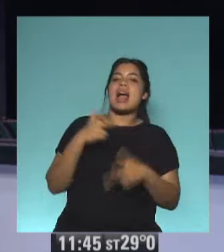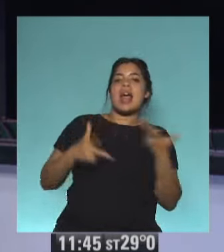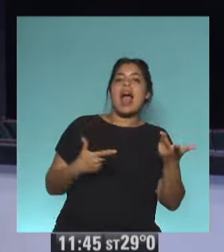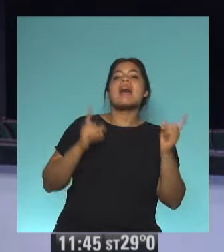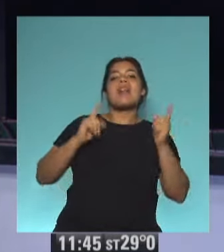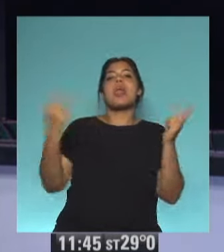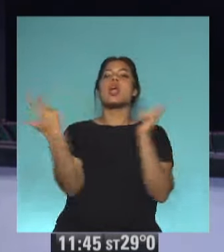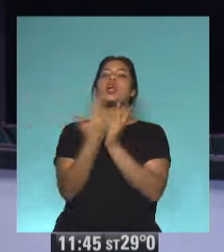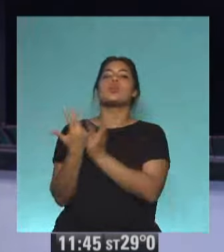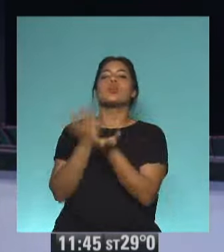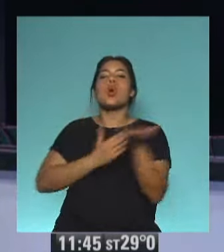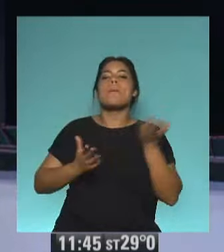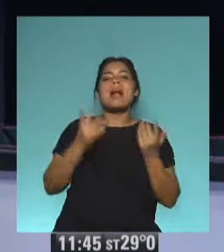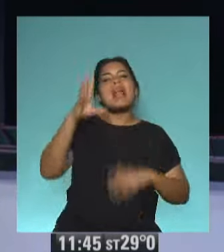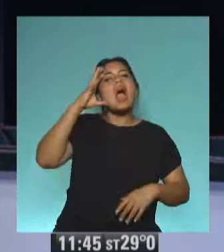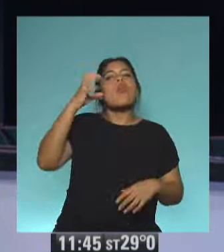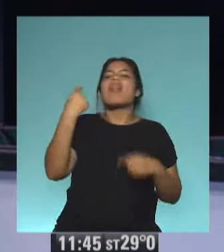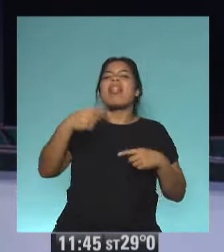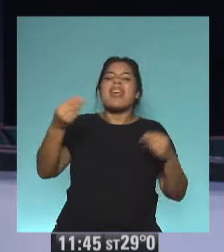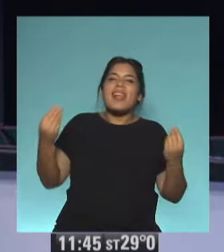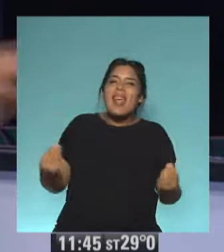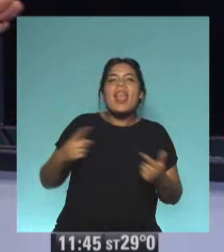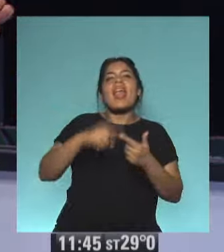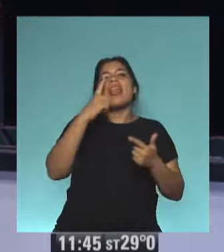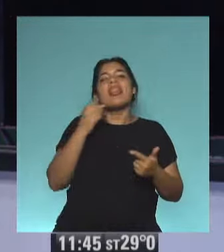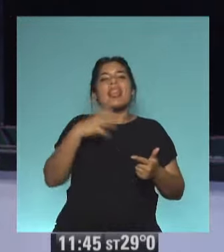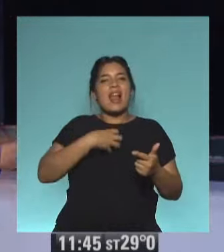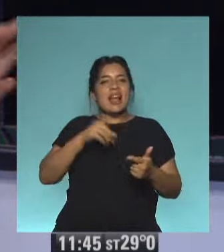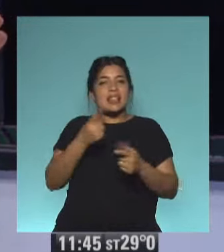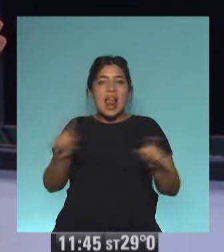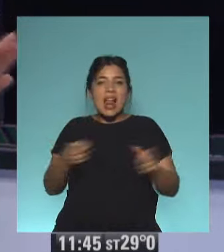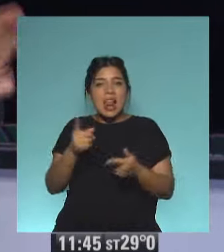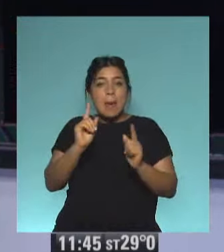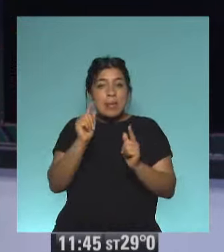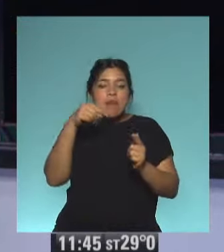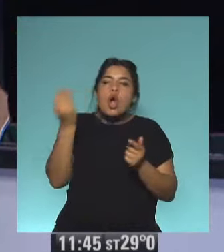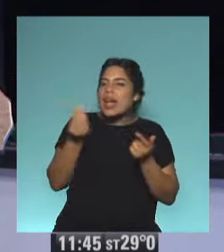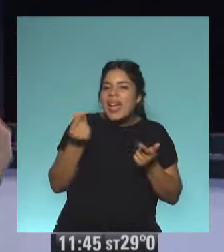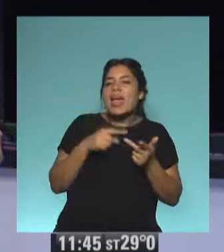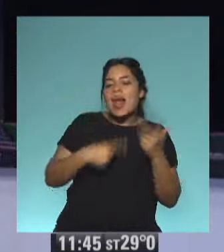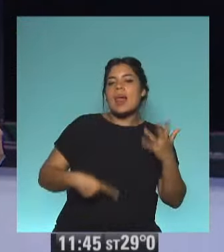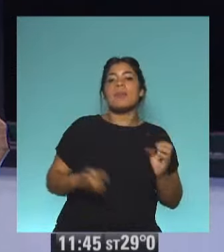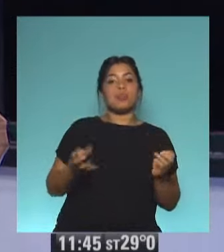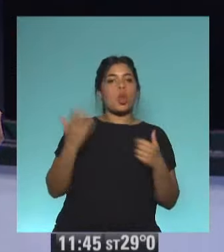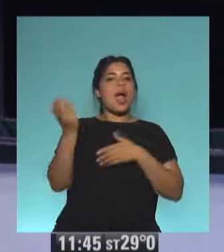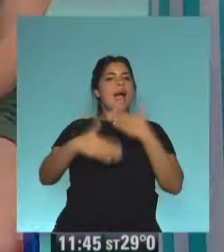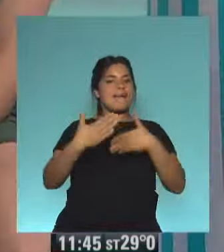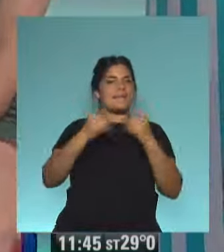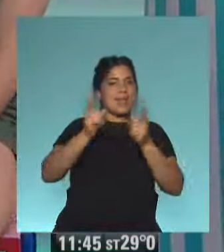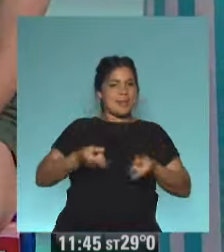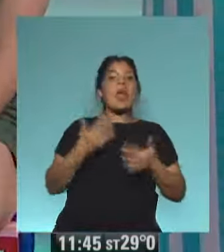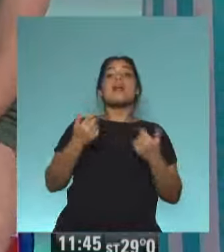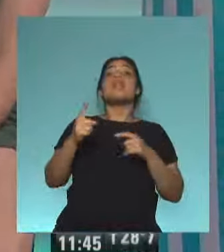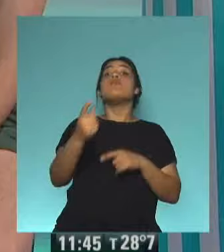esta canción, qué nos acordamos de aquel día, si nos acordamos y si no jugamos. Y también vamos tocando. Empecemos entonces a ver, Agustina, la